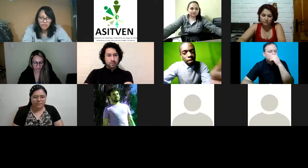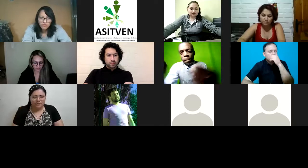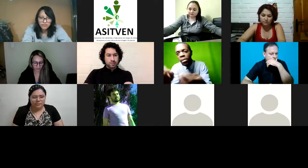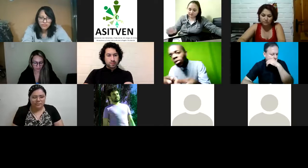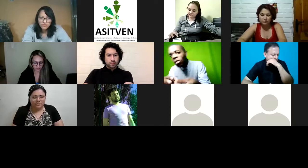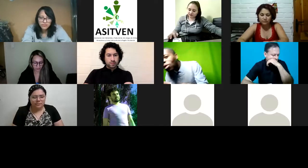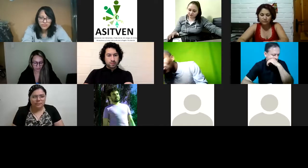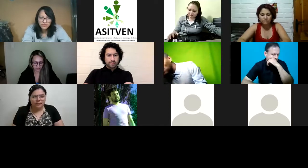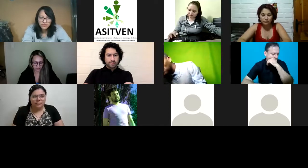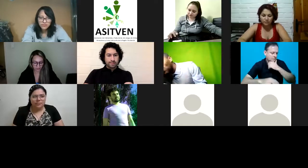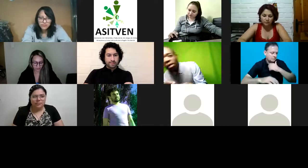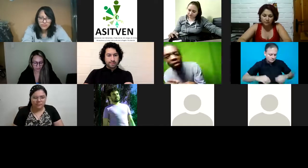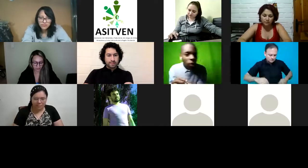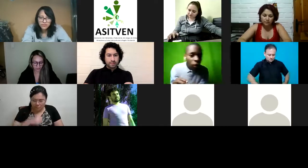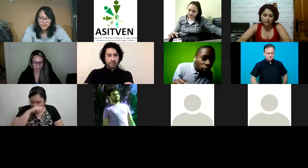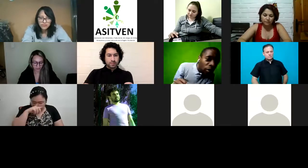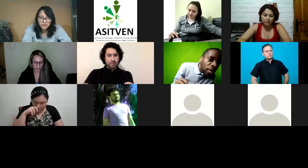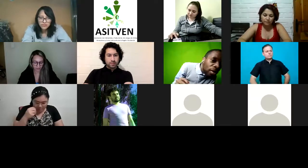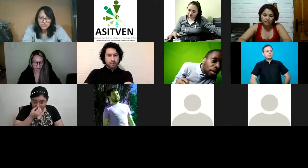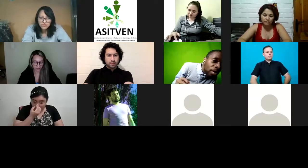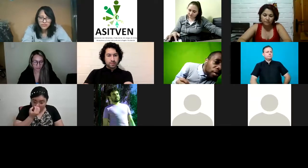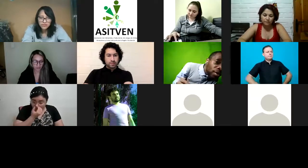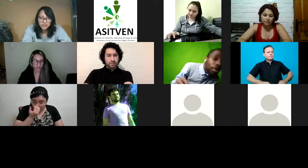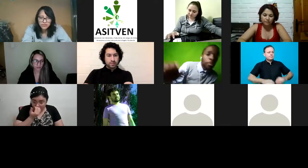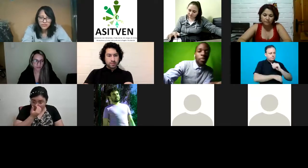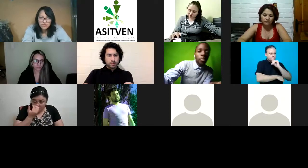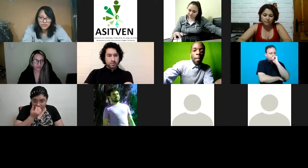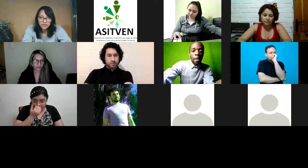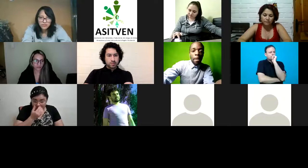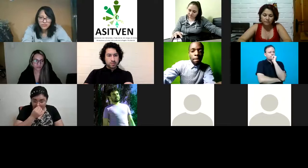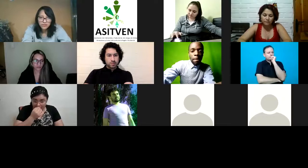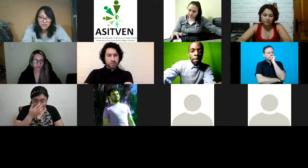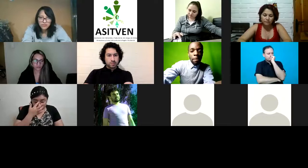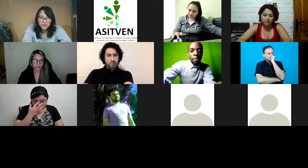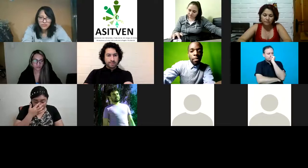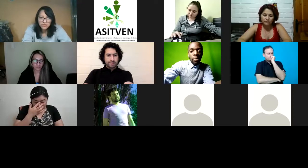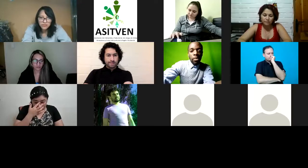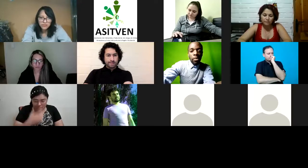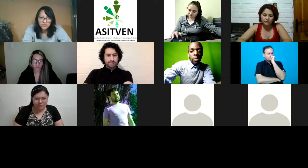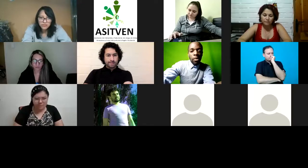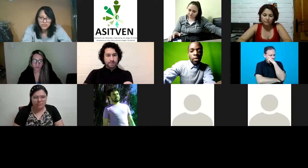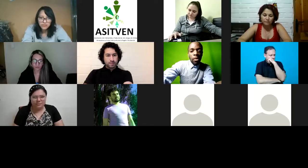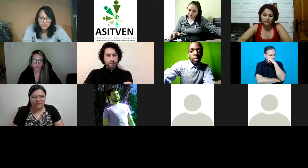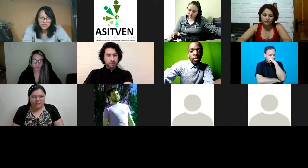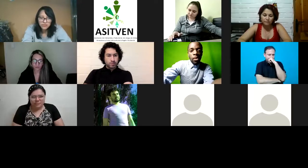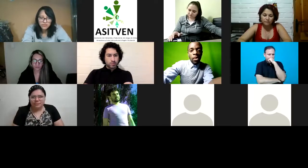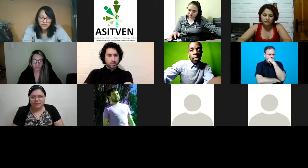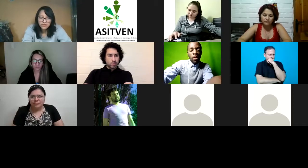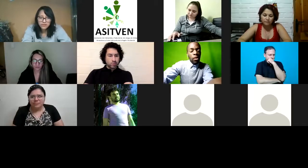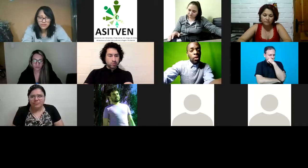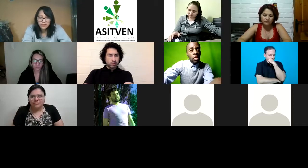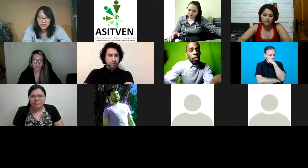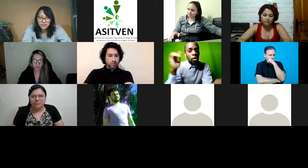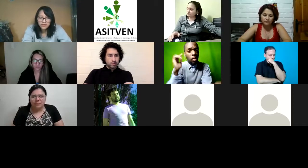mayor flexibilidad en la elección de términos que si voy a hacer una interpretación en lengua